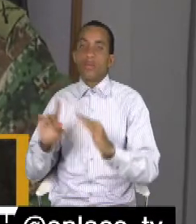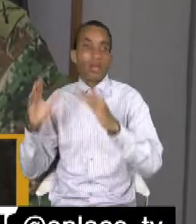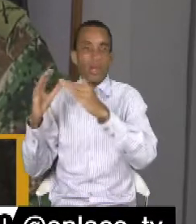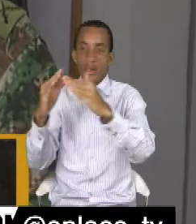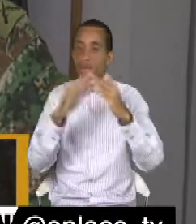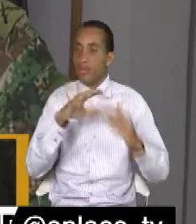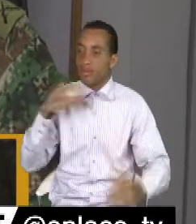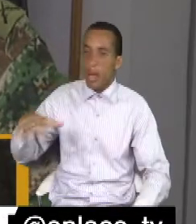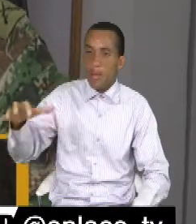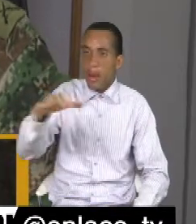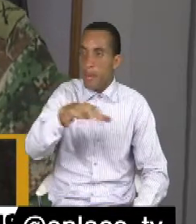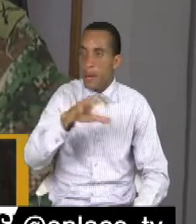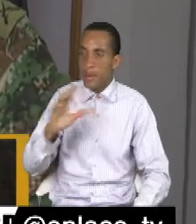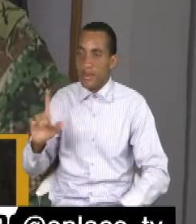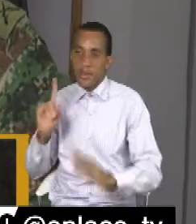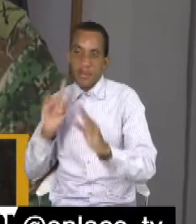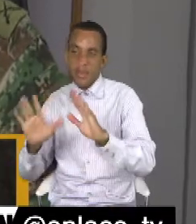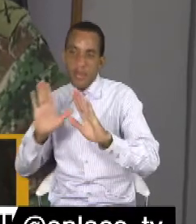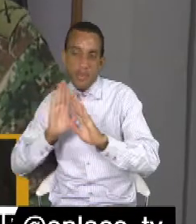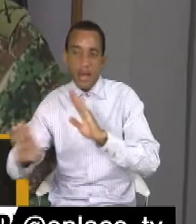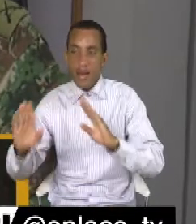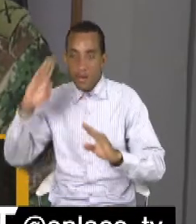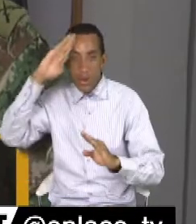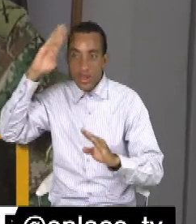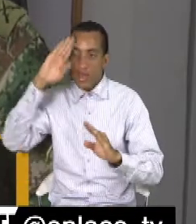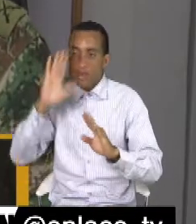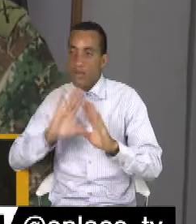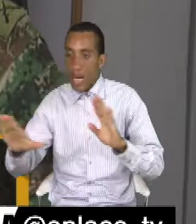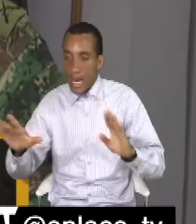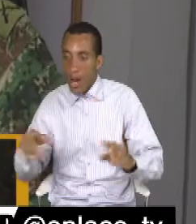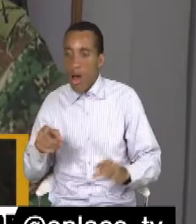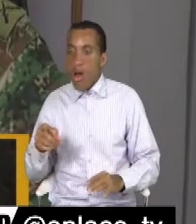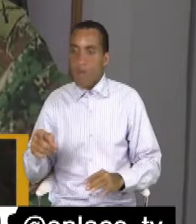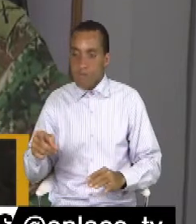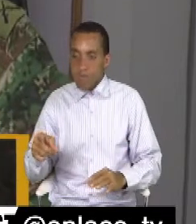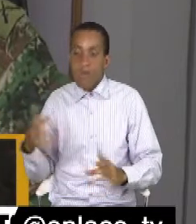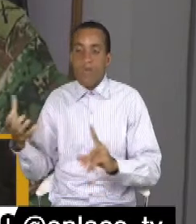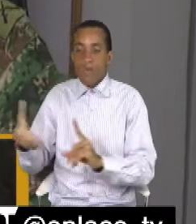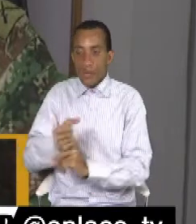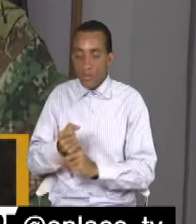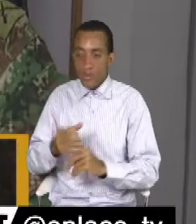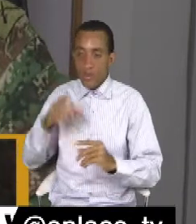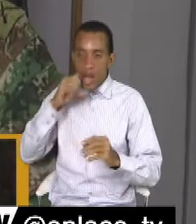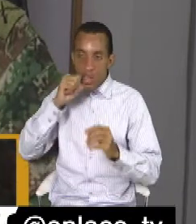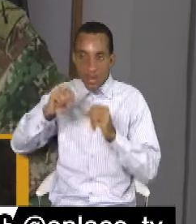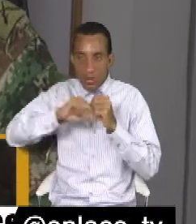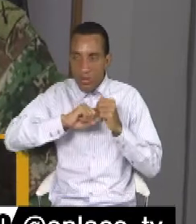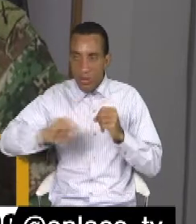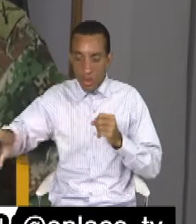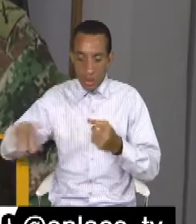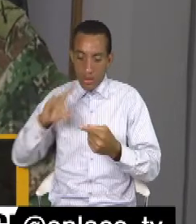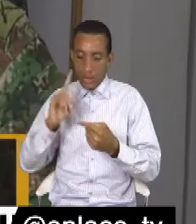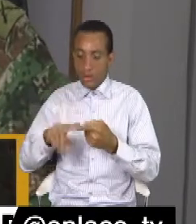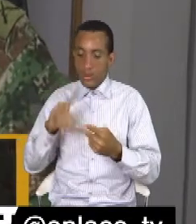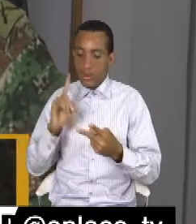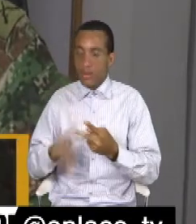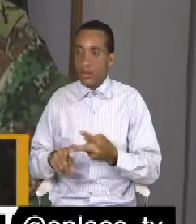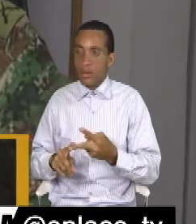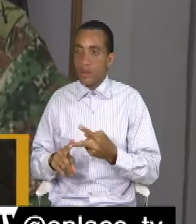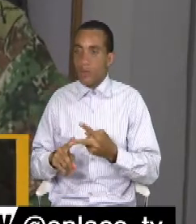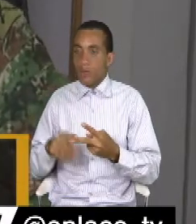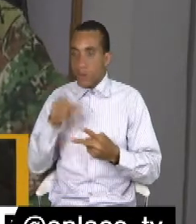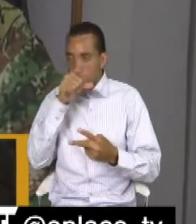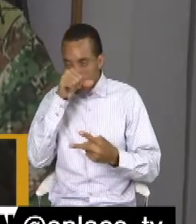donde se encontraron estas personas, se encontraron unas granadas de mano, unas municiones, una pasta base de coca,